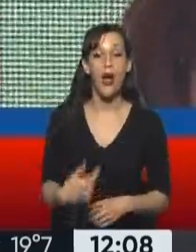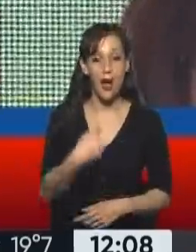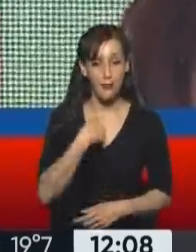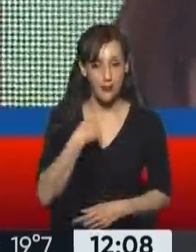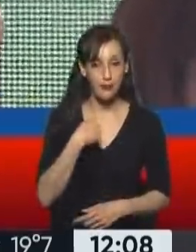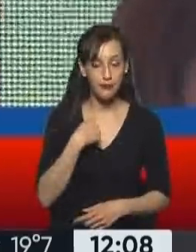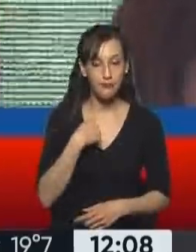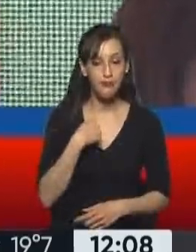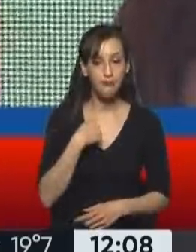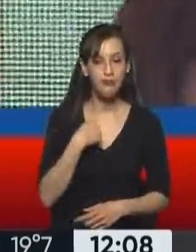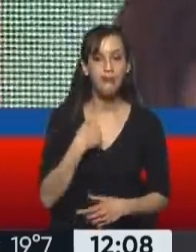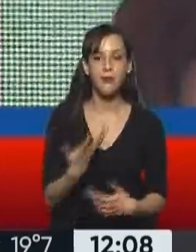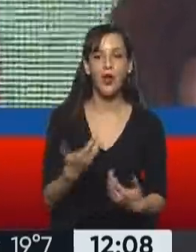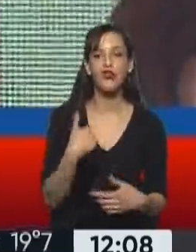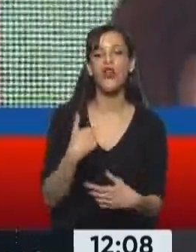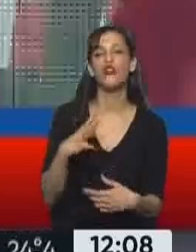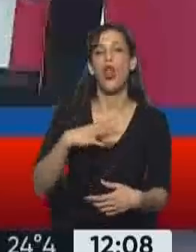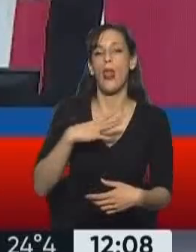si bien aún vivía en el sur,